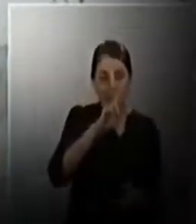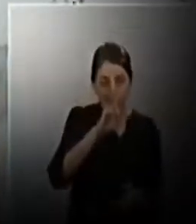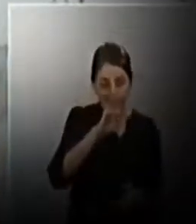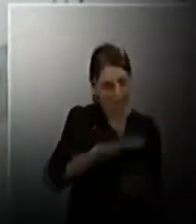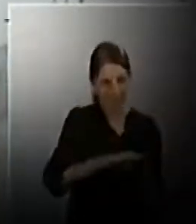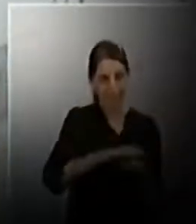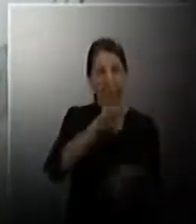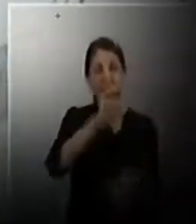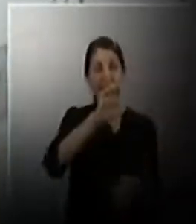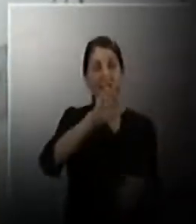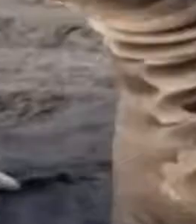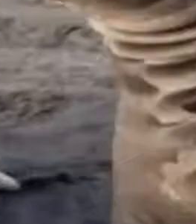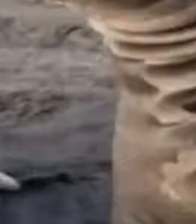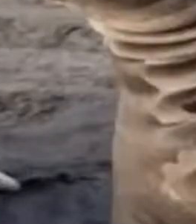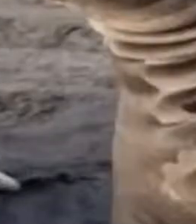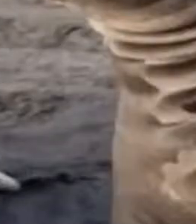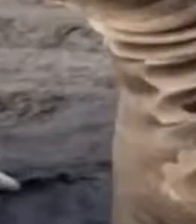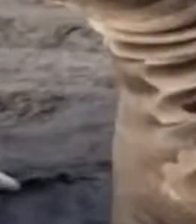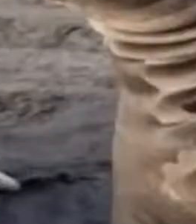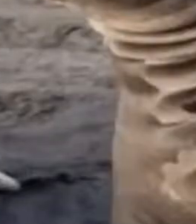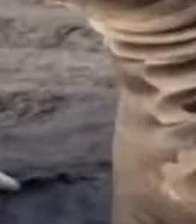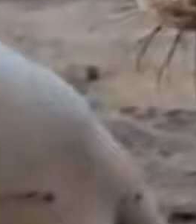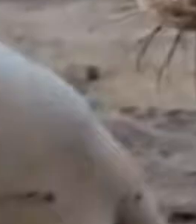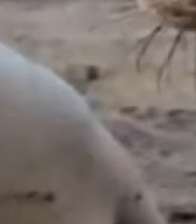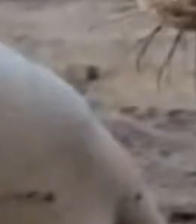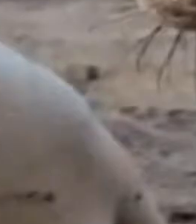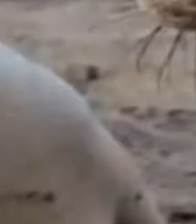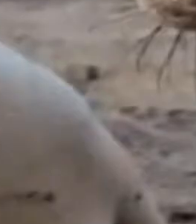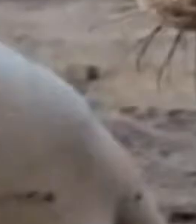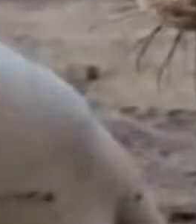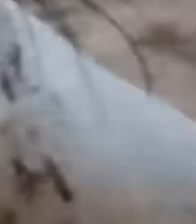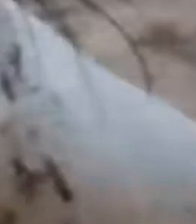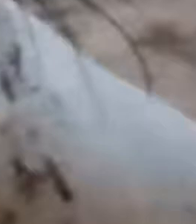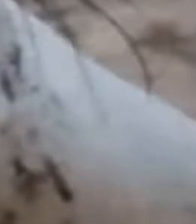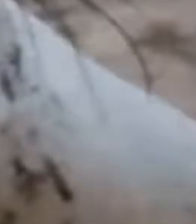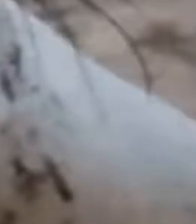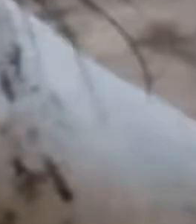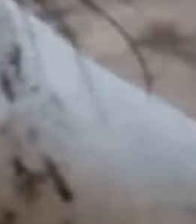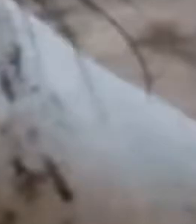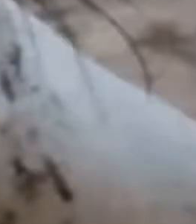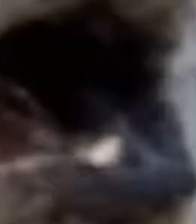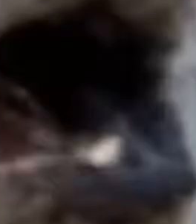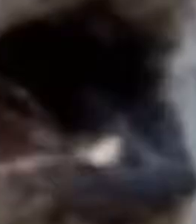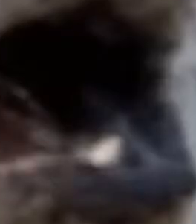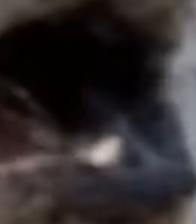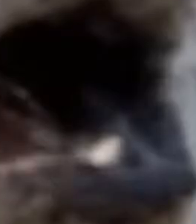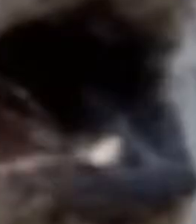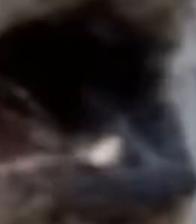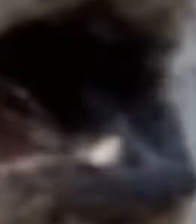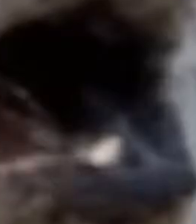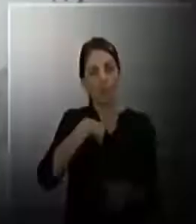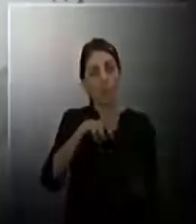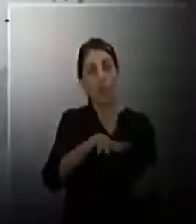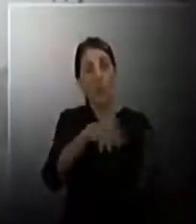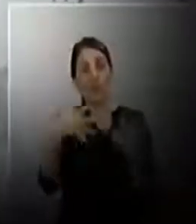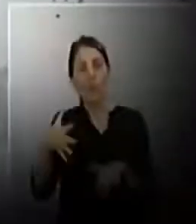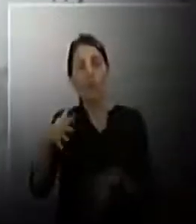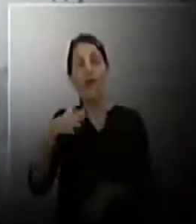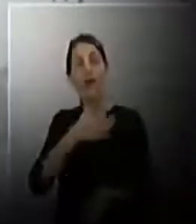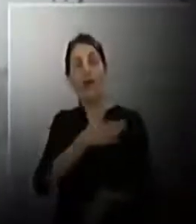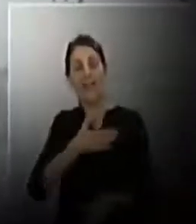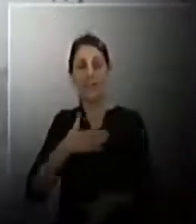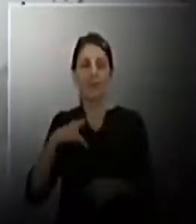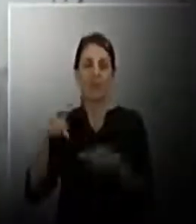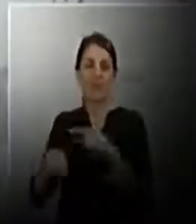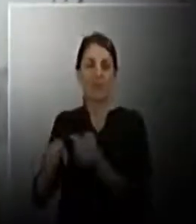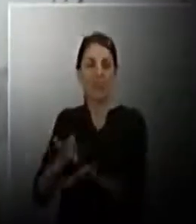para no destruir empleo y vuelvo a decir que por eso la Comisión Europea quiere emular el modelo español, porque es como una especie